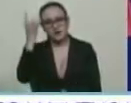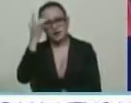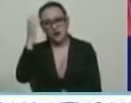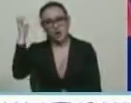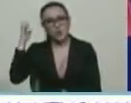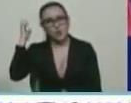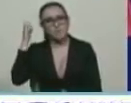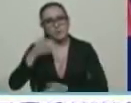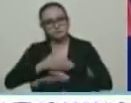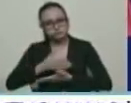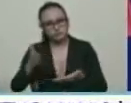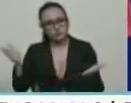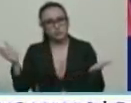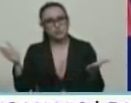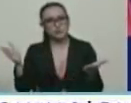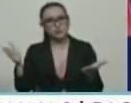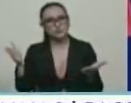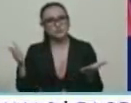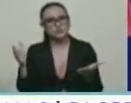y